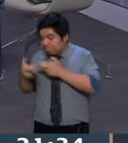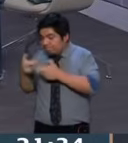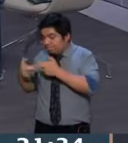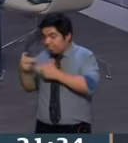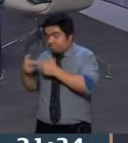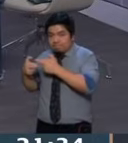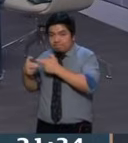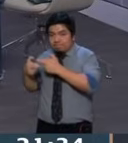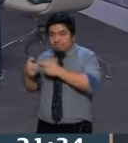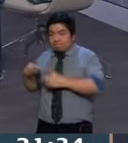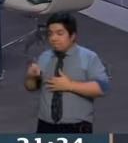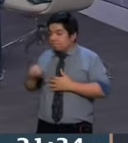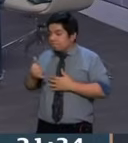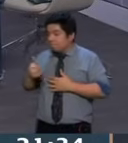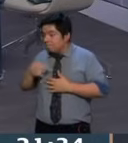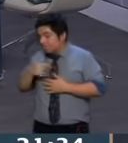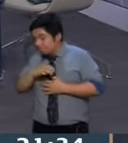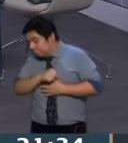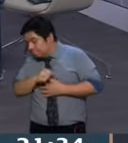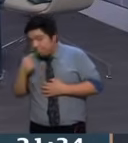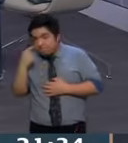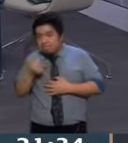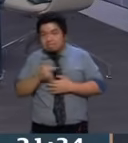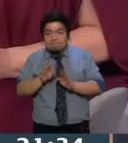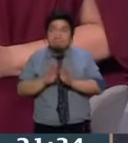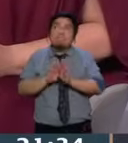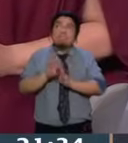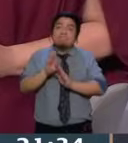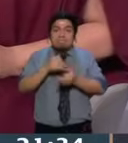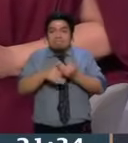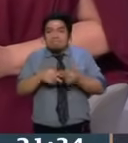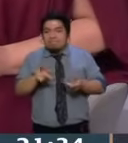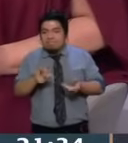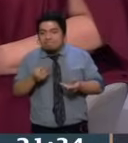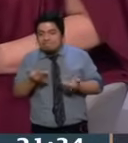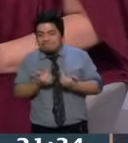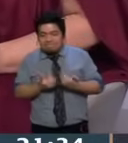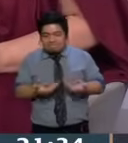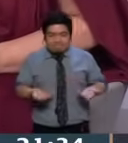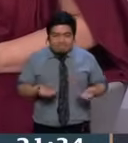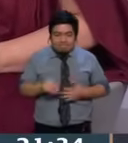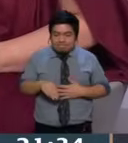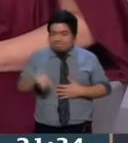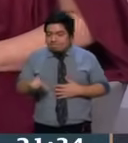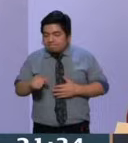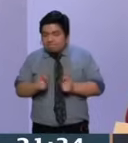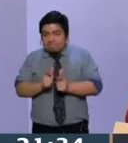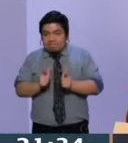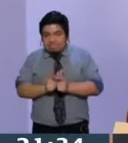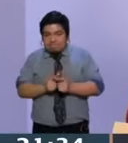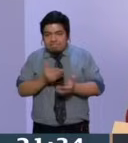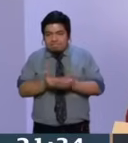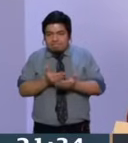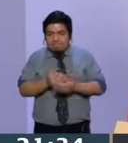Fide es un encanto. Yo creo tiene que la si agenda más alguien ha ido progresista a del mundo, pelear justamente pero una agenda de las derechos es acciones- Movimiento Ciudadano, y justamente en donde se